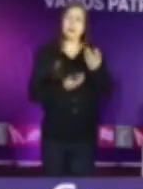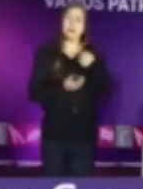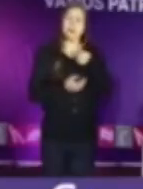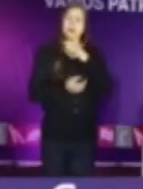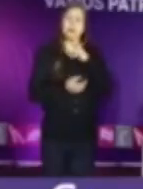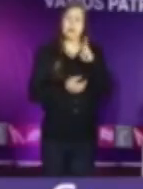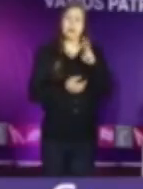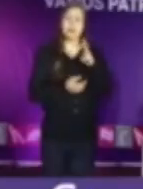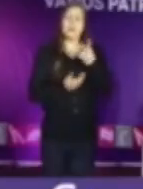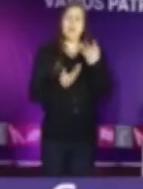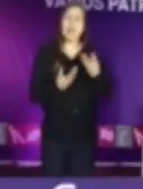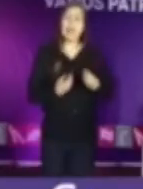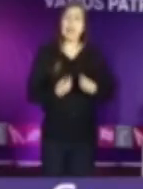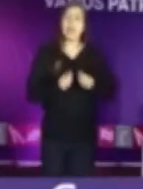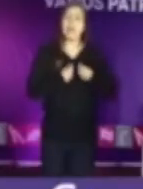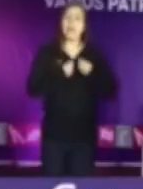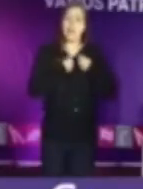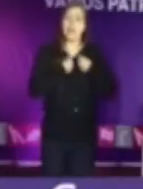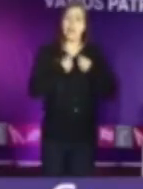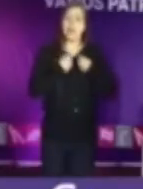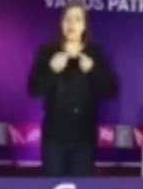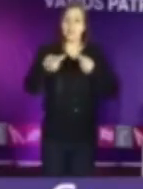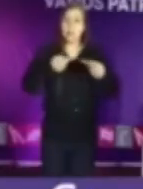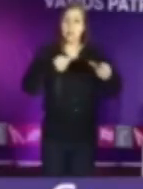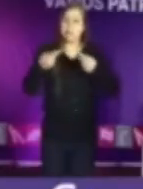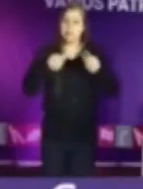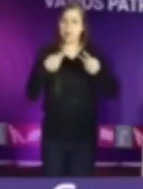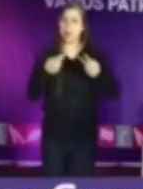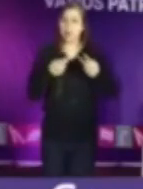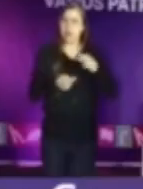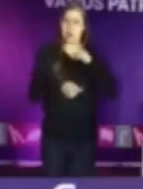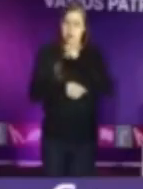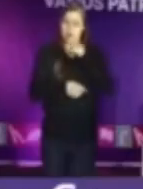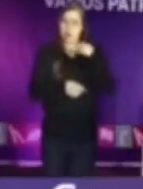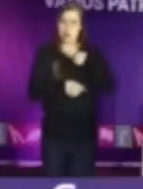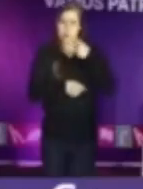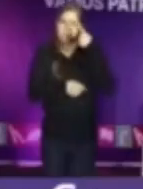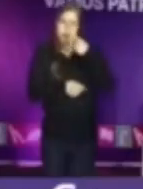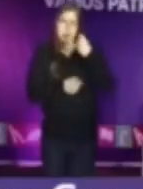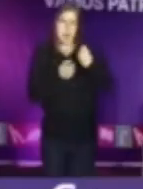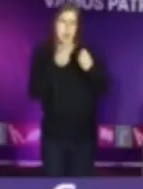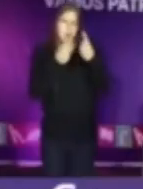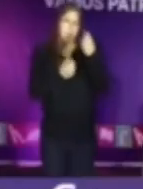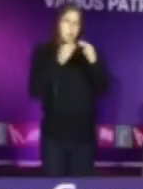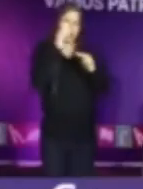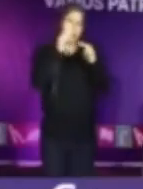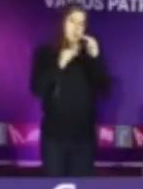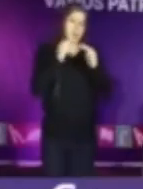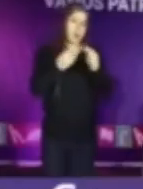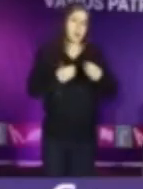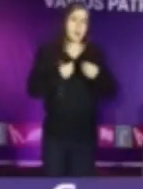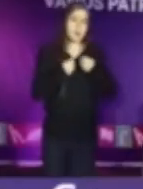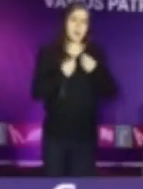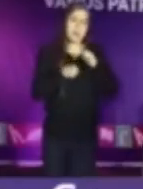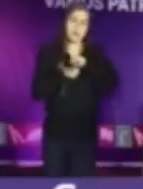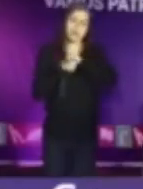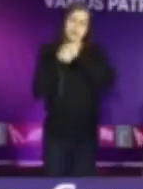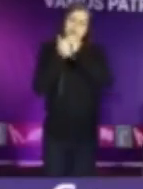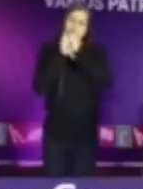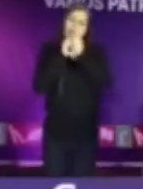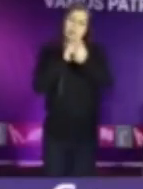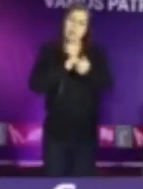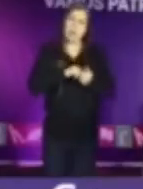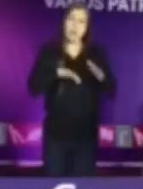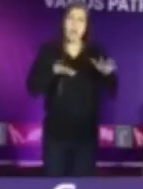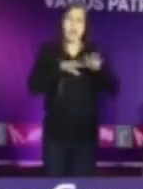la vida lo va preparando a uno para ciertas etapas en la vida. Y en esas estaba